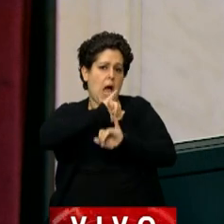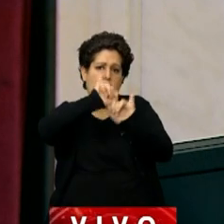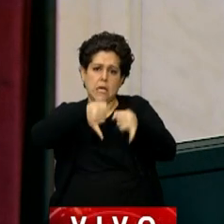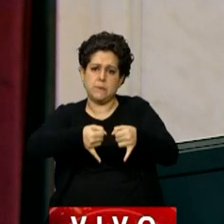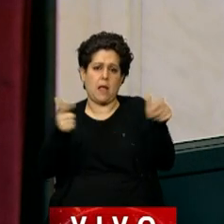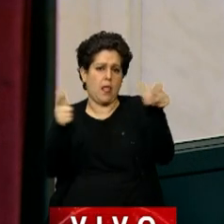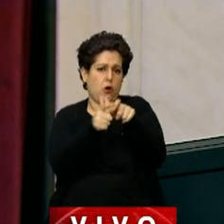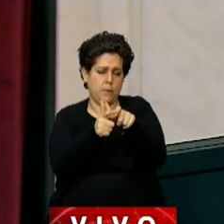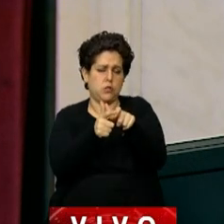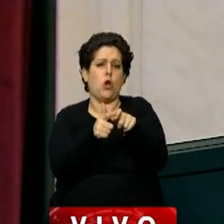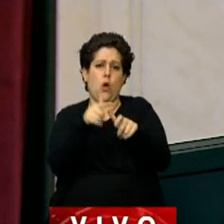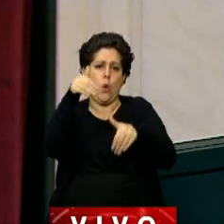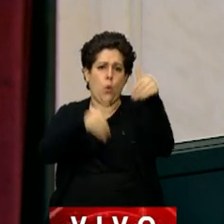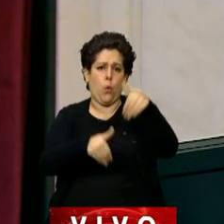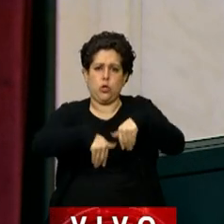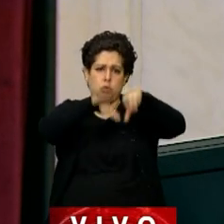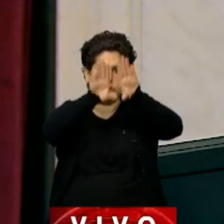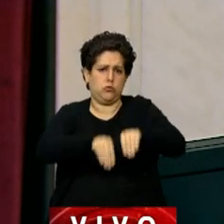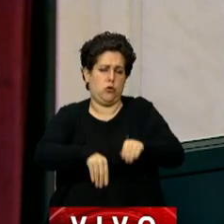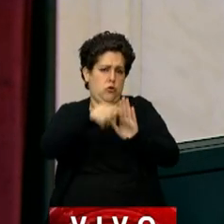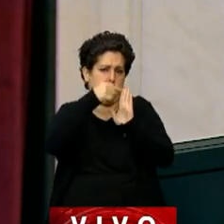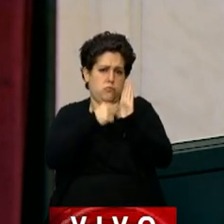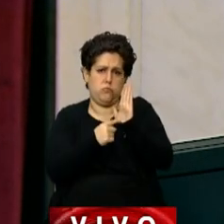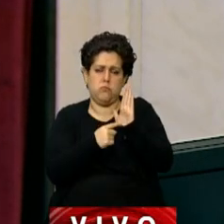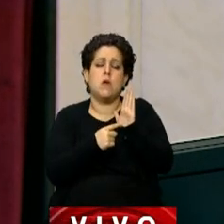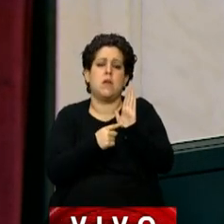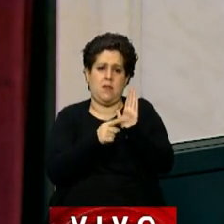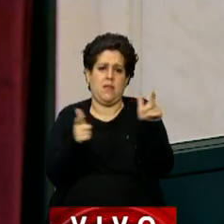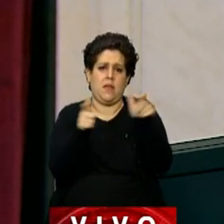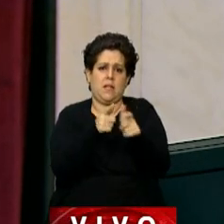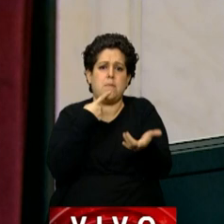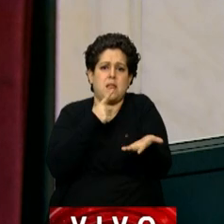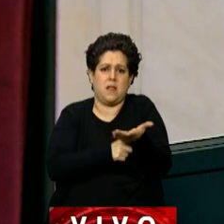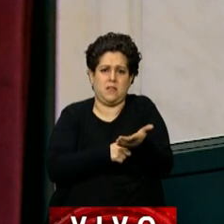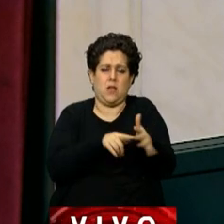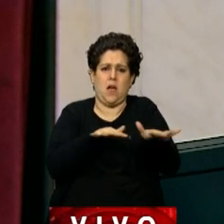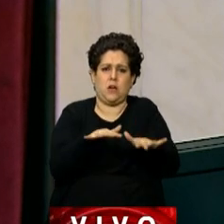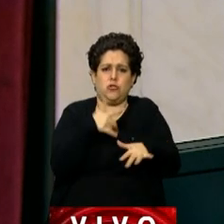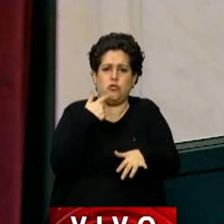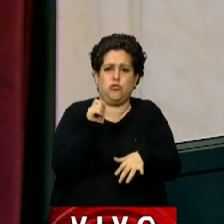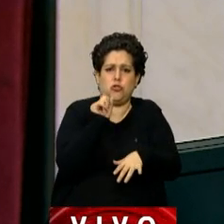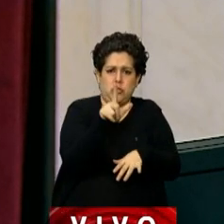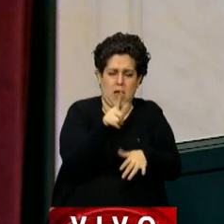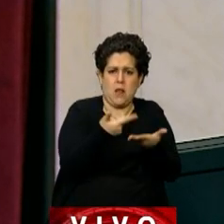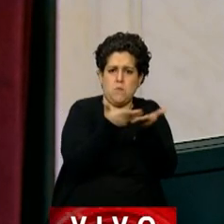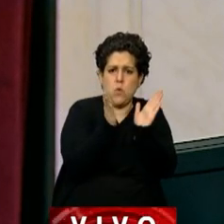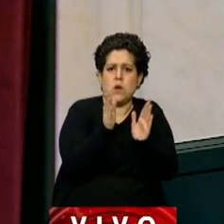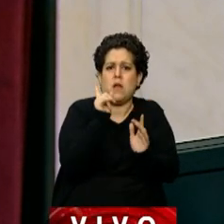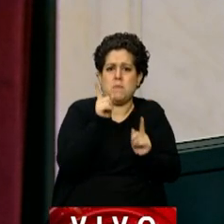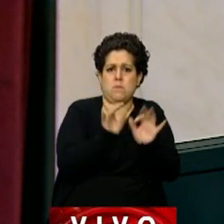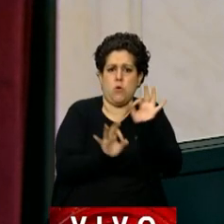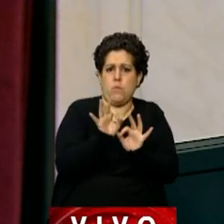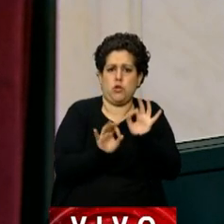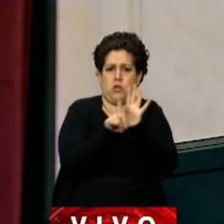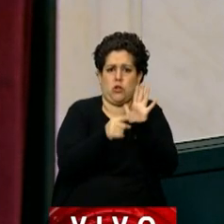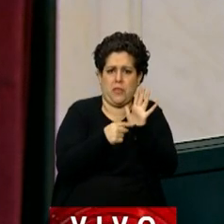por la comisión, se va a votar en general y en particular el dictamen de la Comisión de Acción Social y Salud Pública recaído en el proyecto